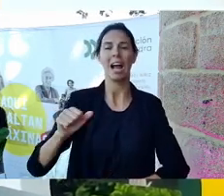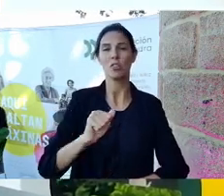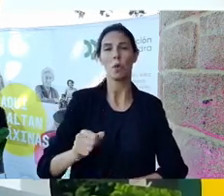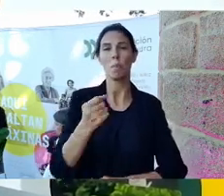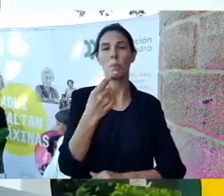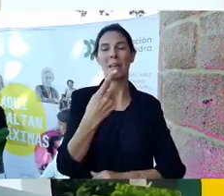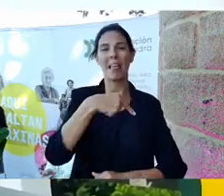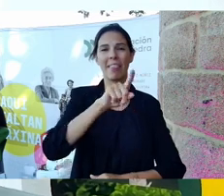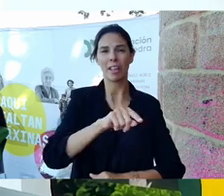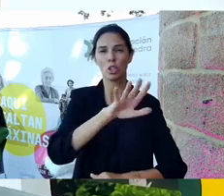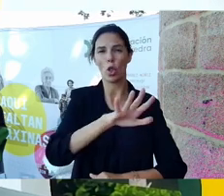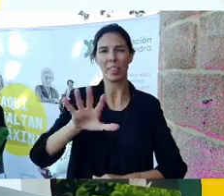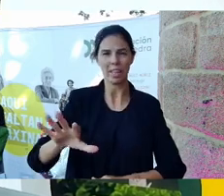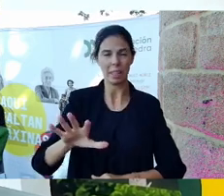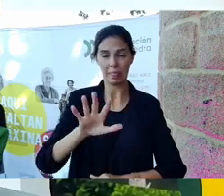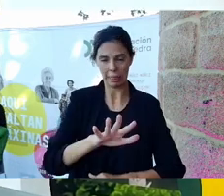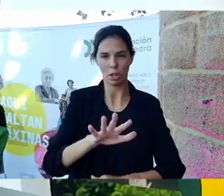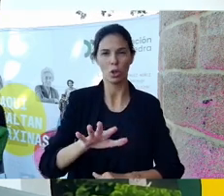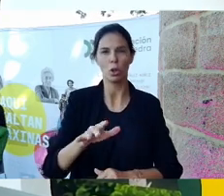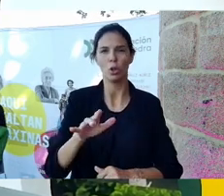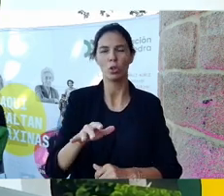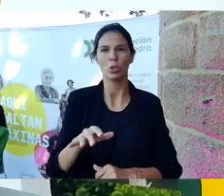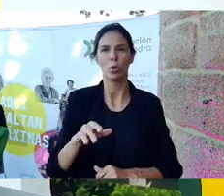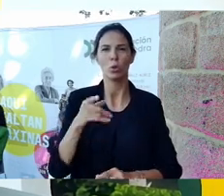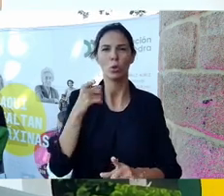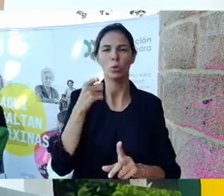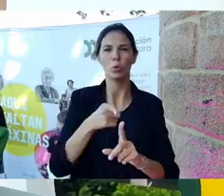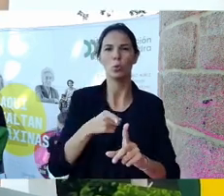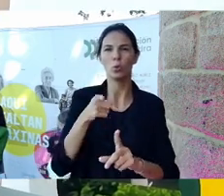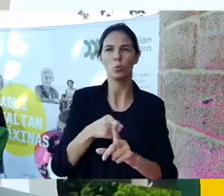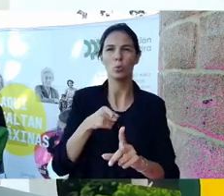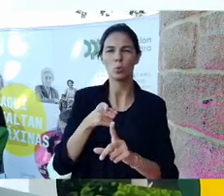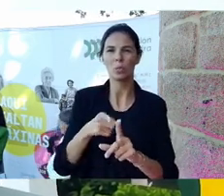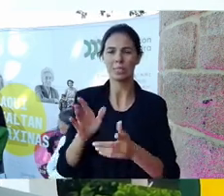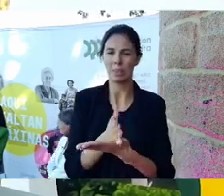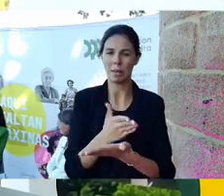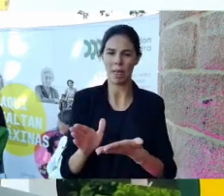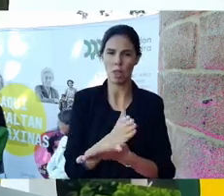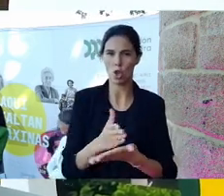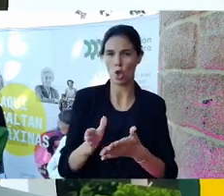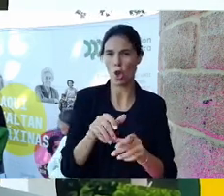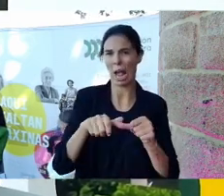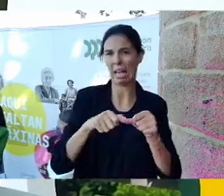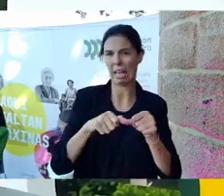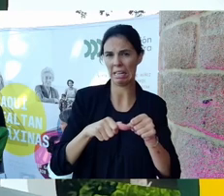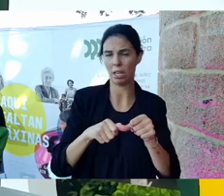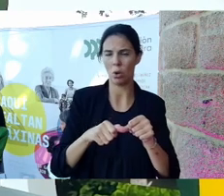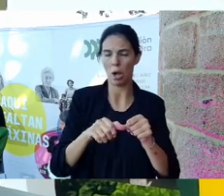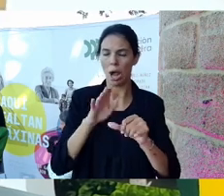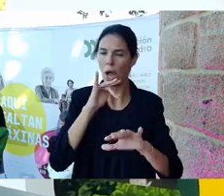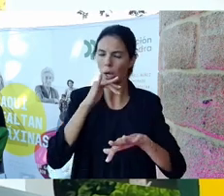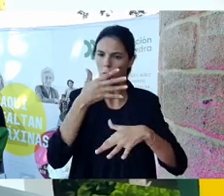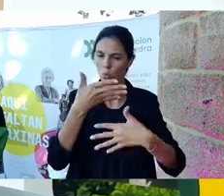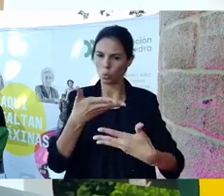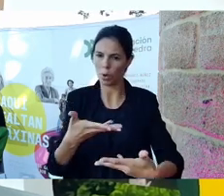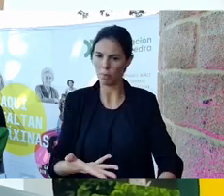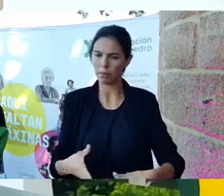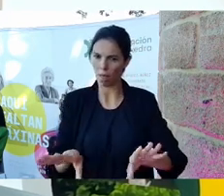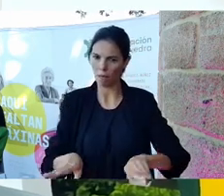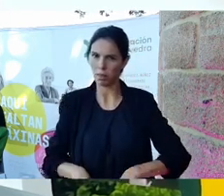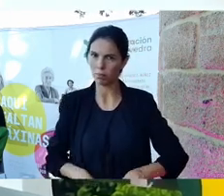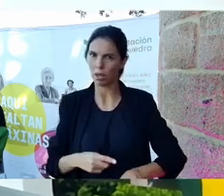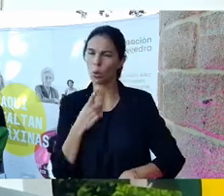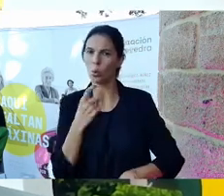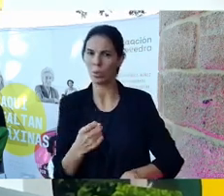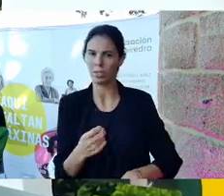ano 1105, onde se usa o desdobramento de xénero que hoxe en día, bueno, pues aínda nos custa